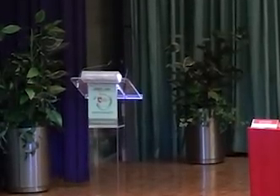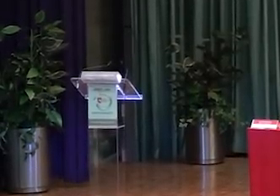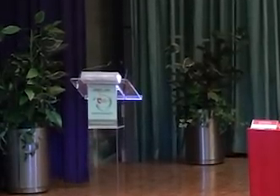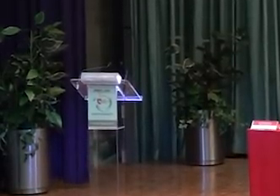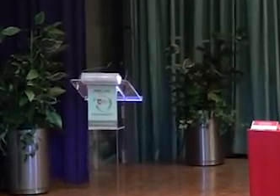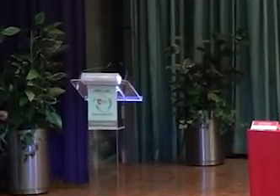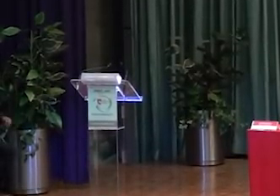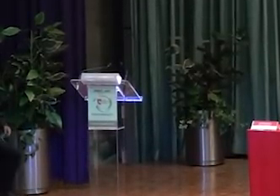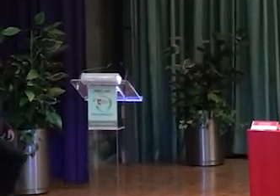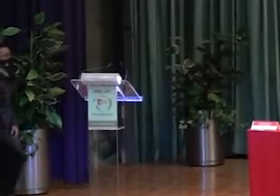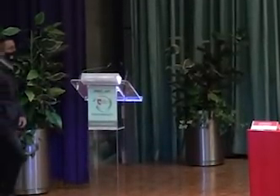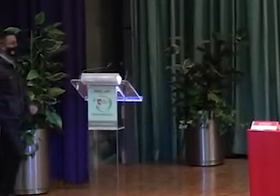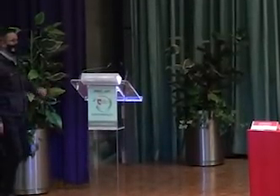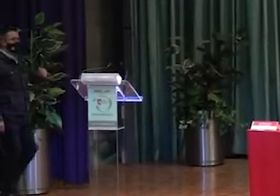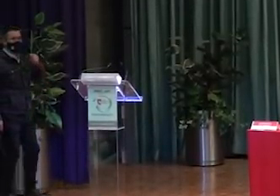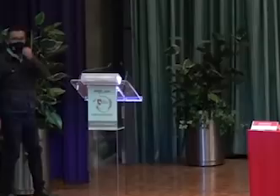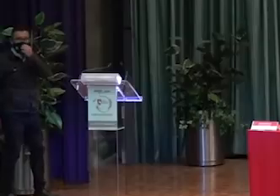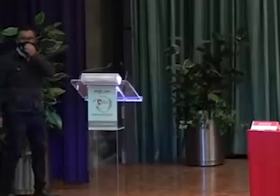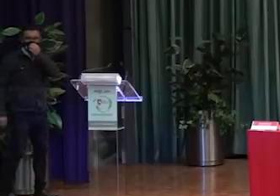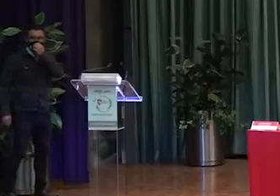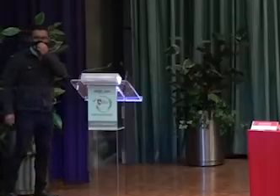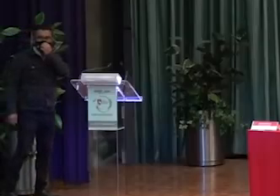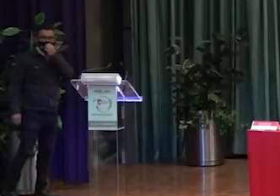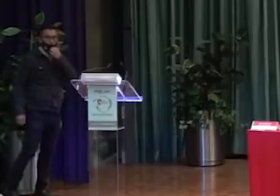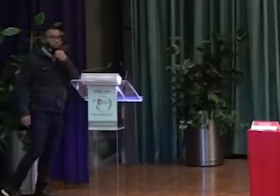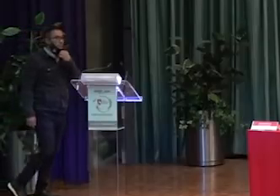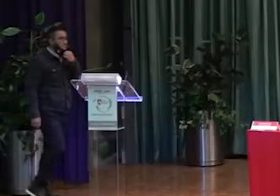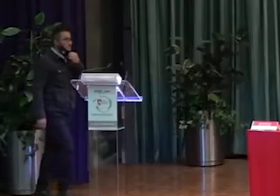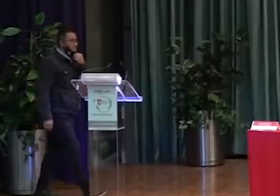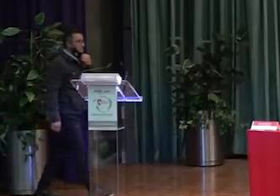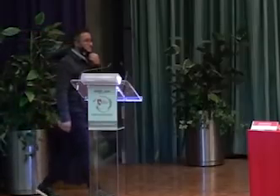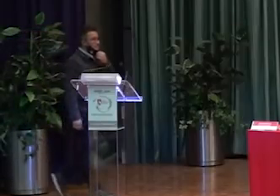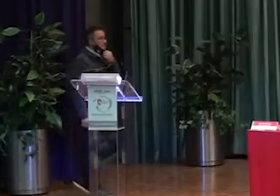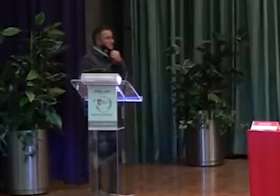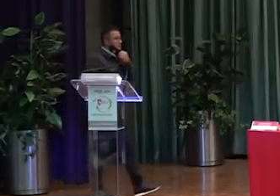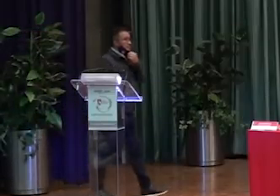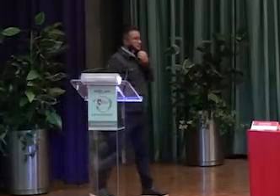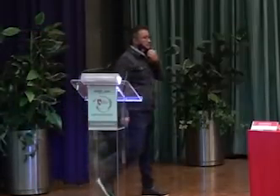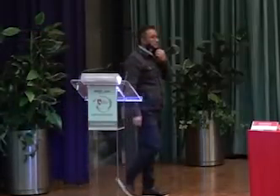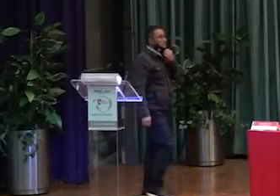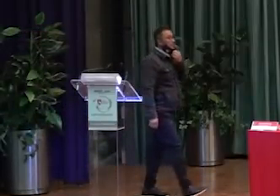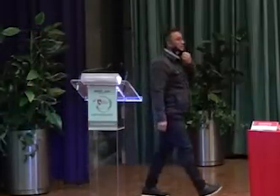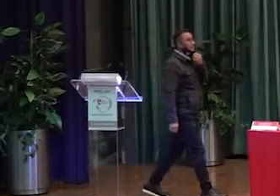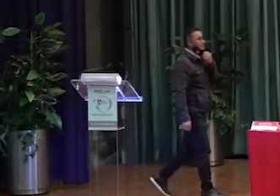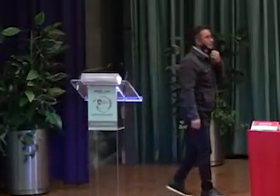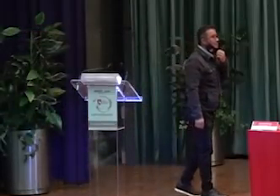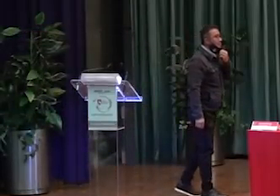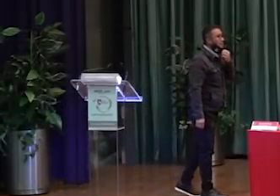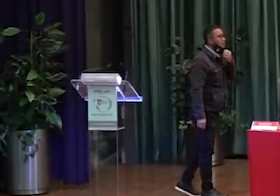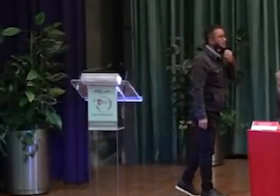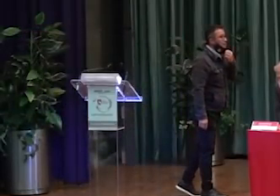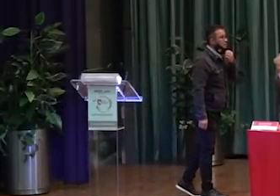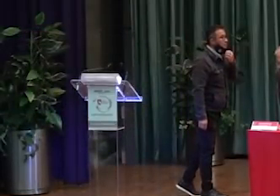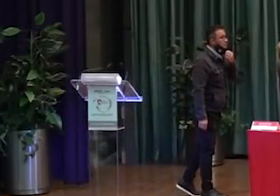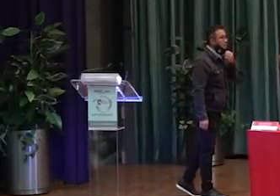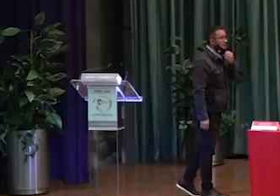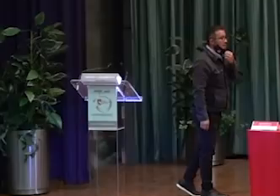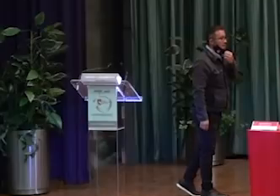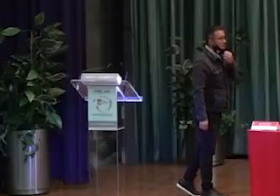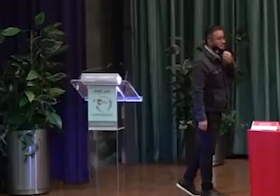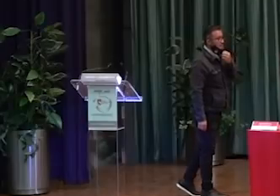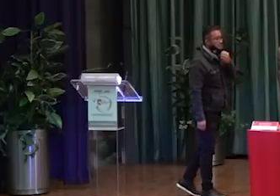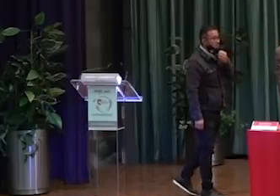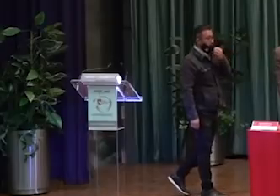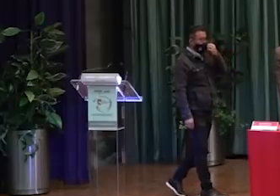sigan teniendo todas y todos una excelente tarde. Si se ponen de pie, por favor, para una